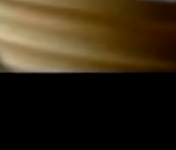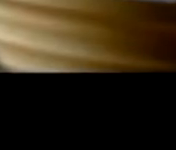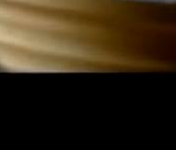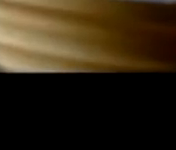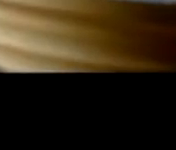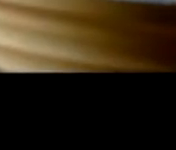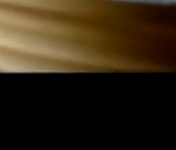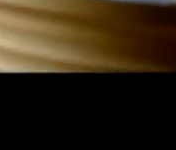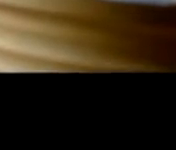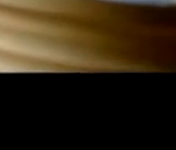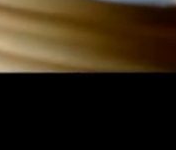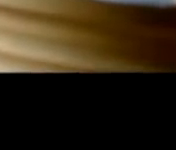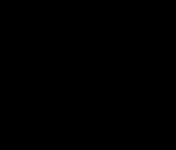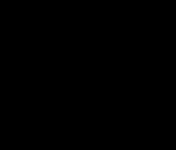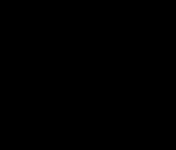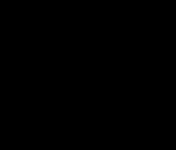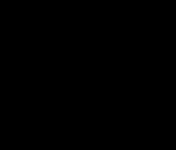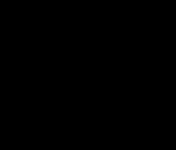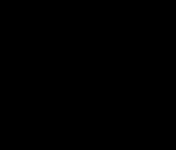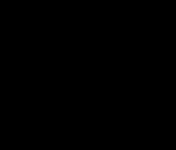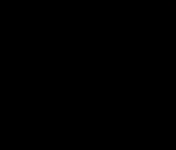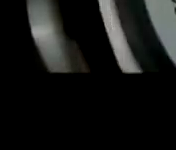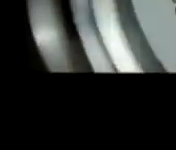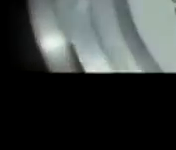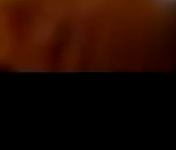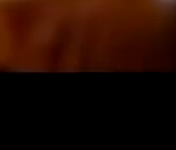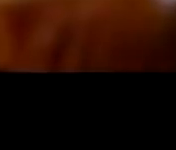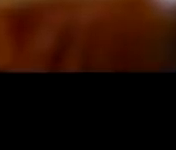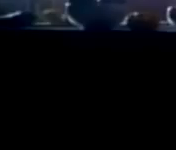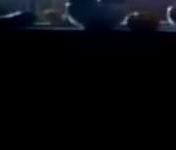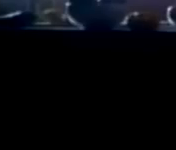cuando reviente retiramos el arroz